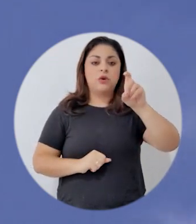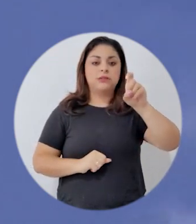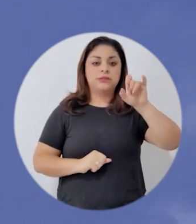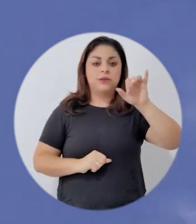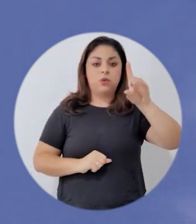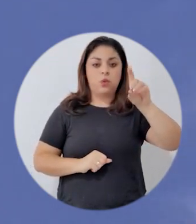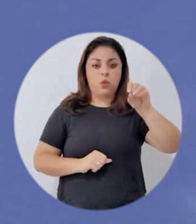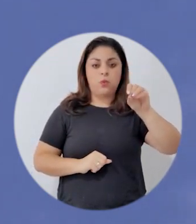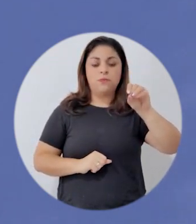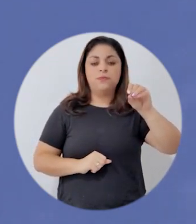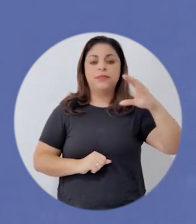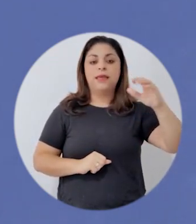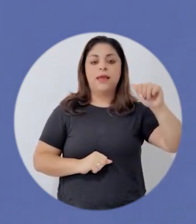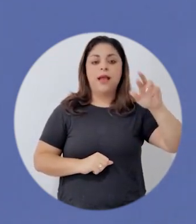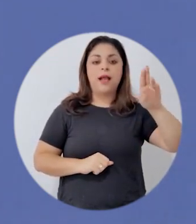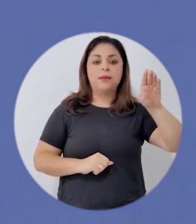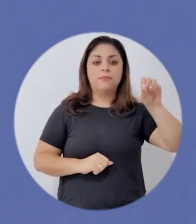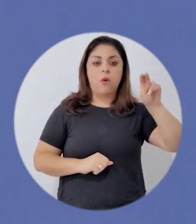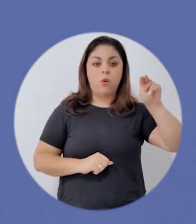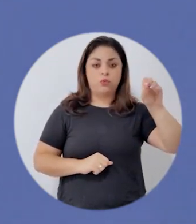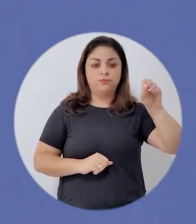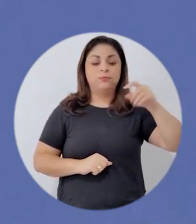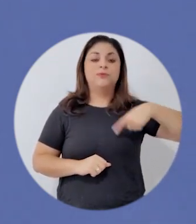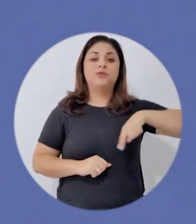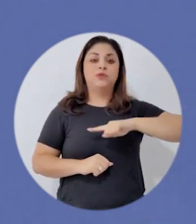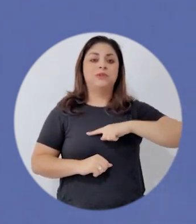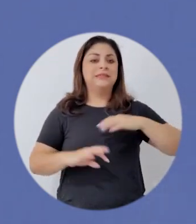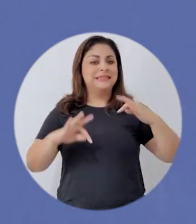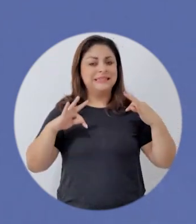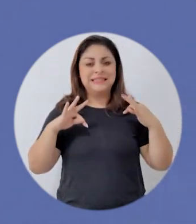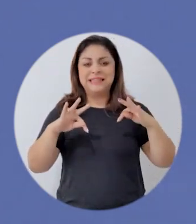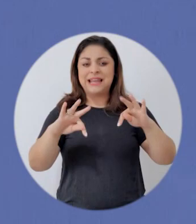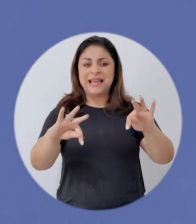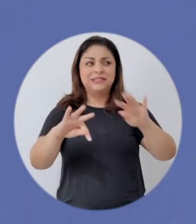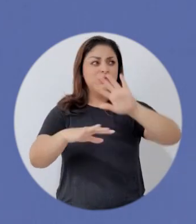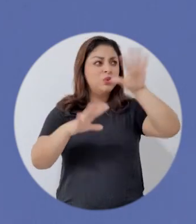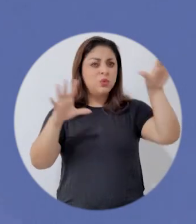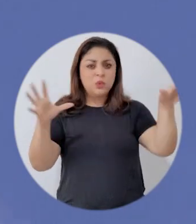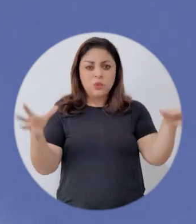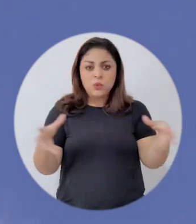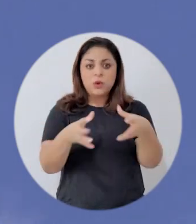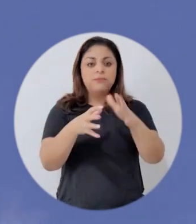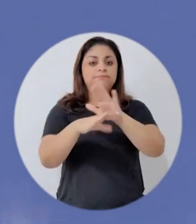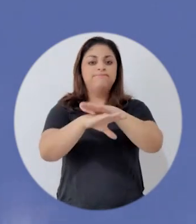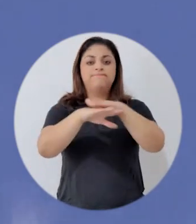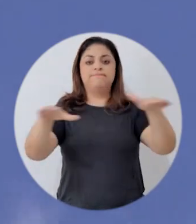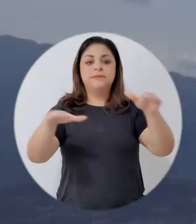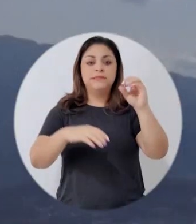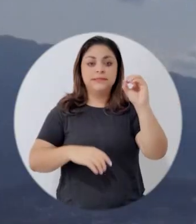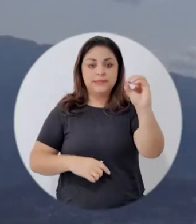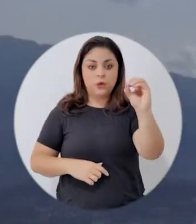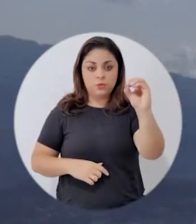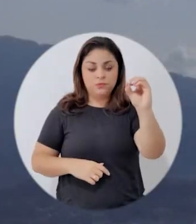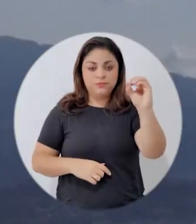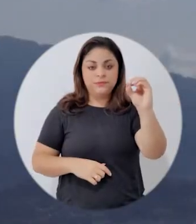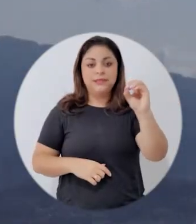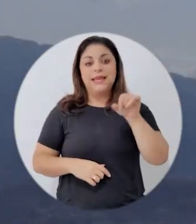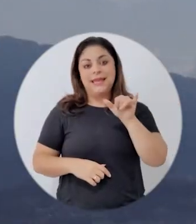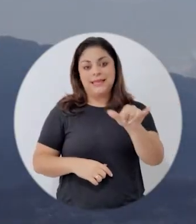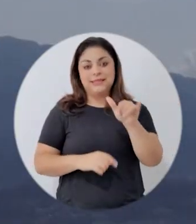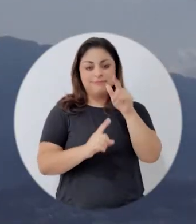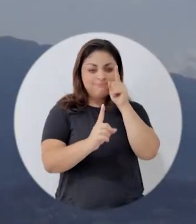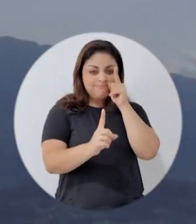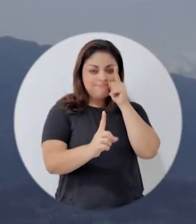equivalente y que lo que tratamos de buscar es llevar eso a cero, por eso se llama carbono neutro, llegar a cero ese carbono.